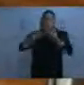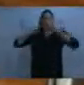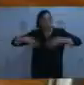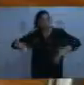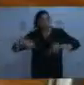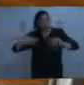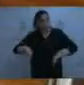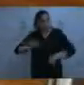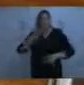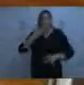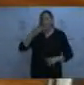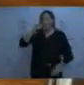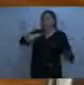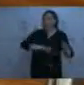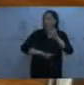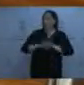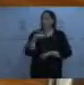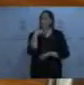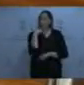hubiera alguna incidencia la podrá,